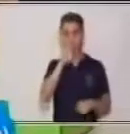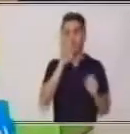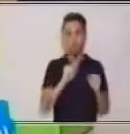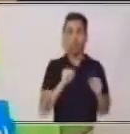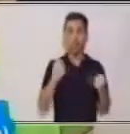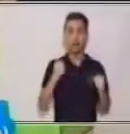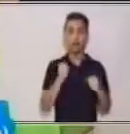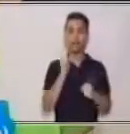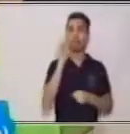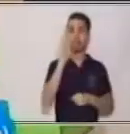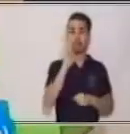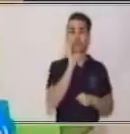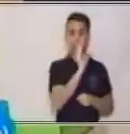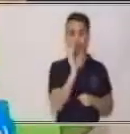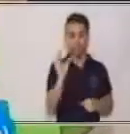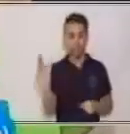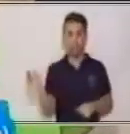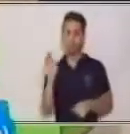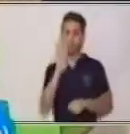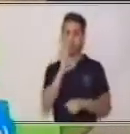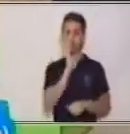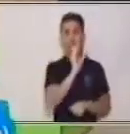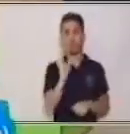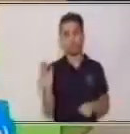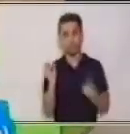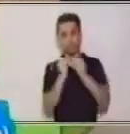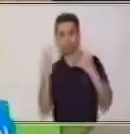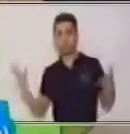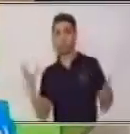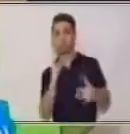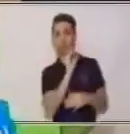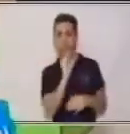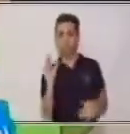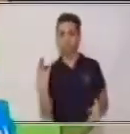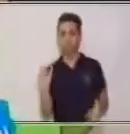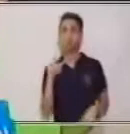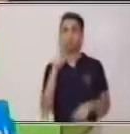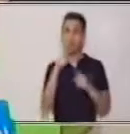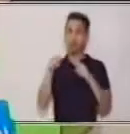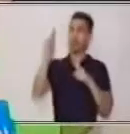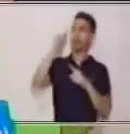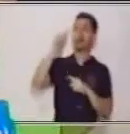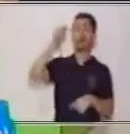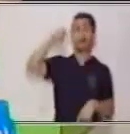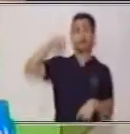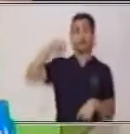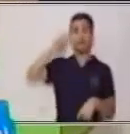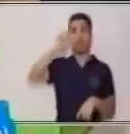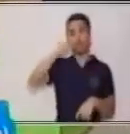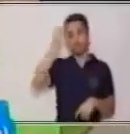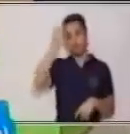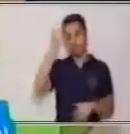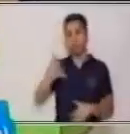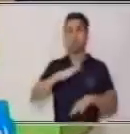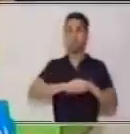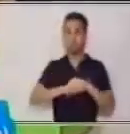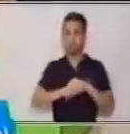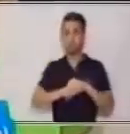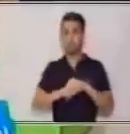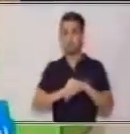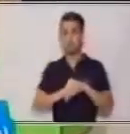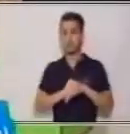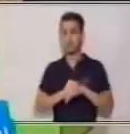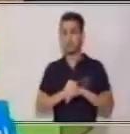polinomios de grado n. Eso le permitirá a usted desarrollar mayor habilidad.